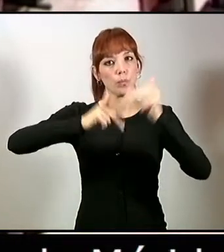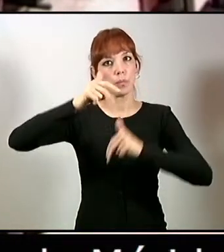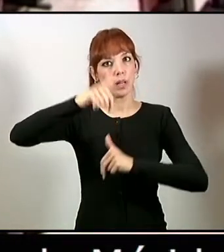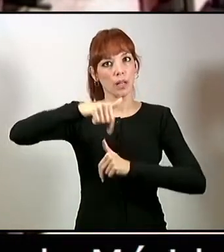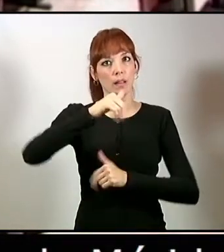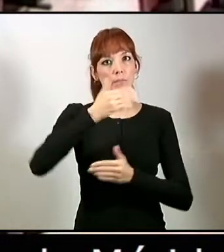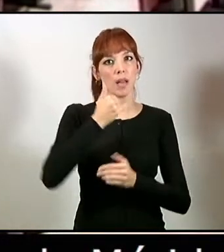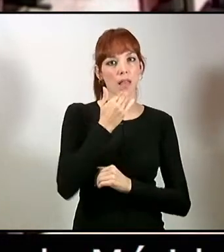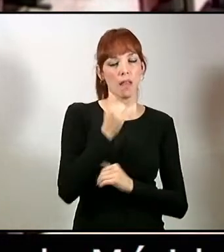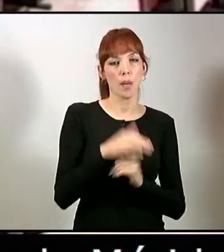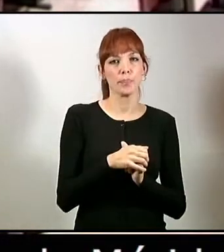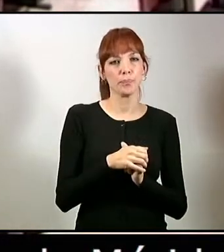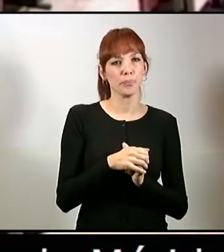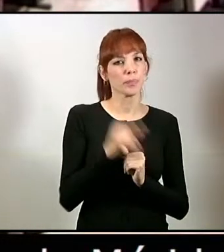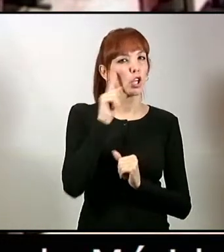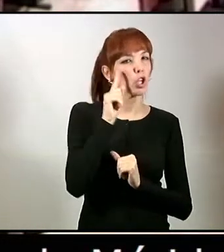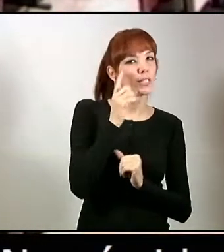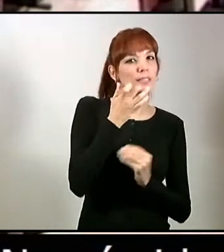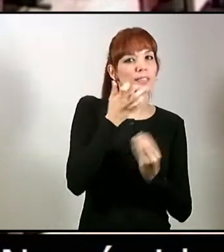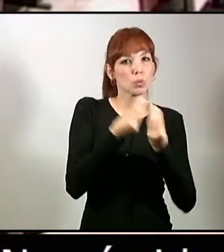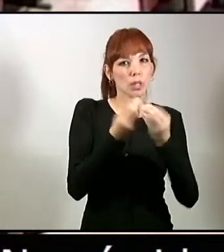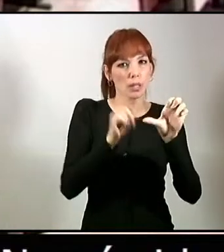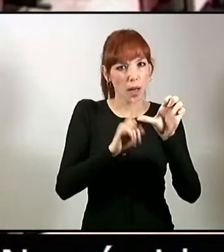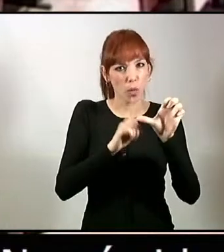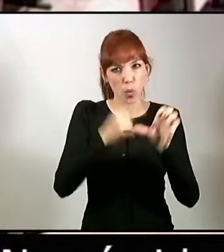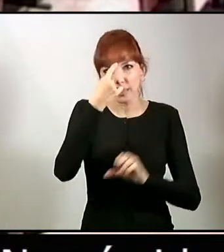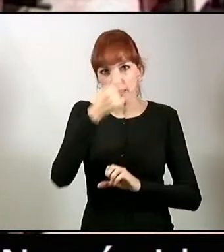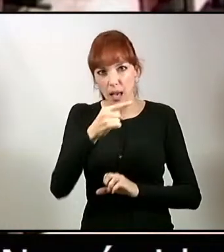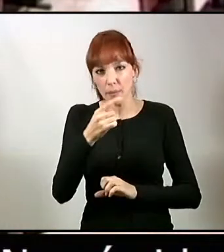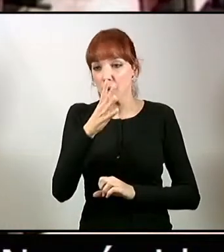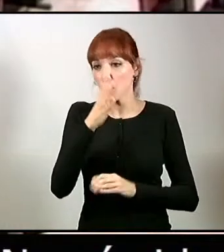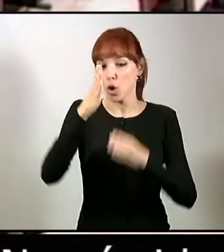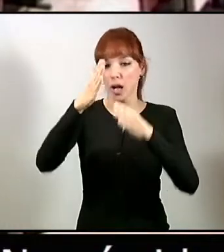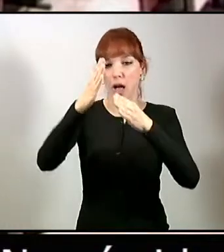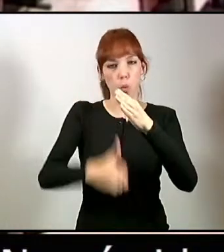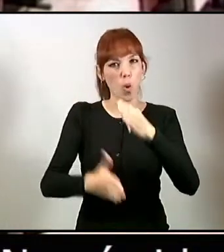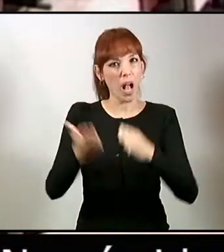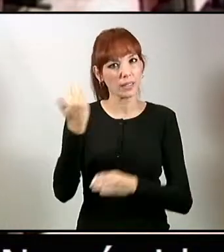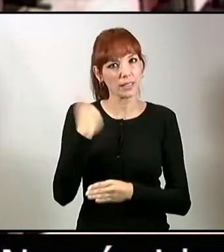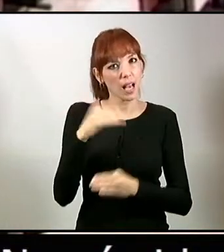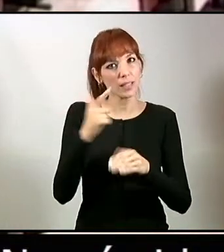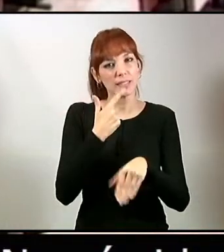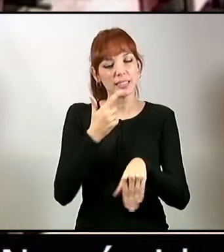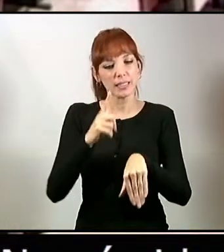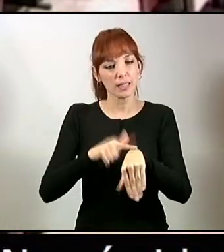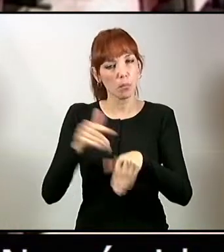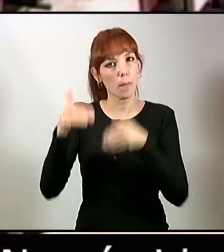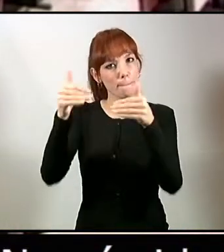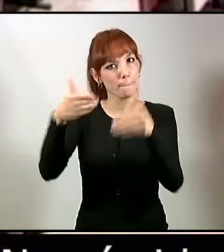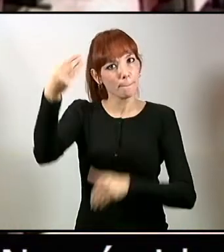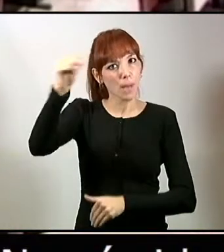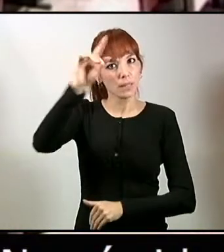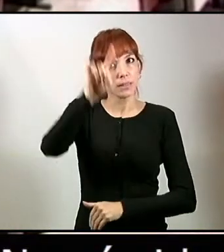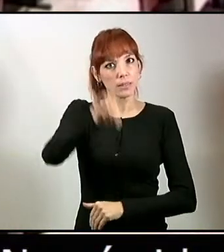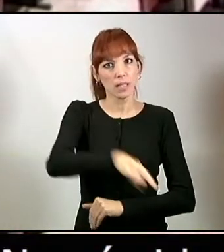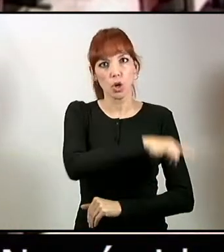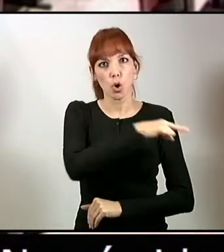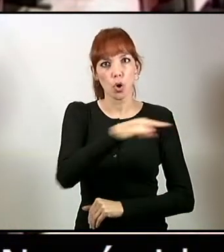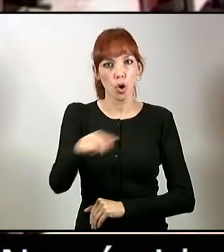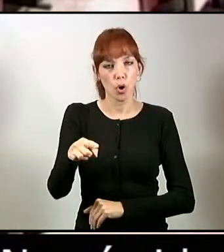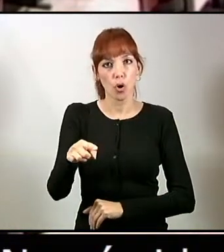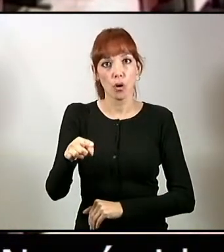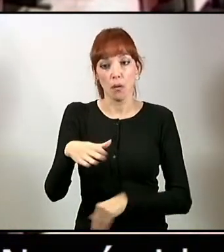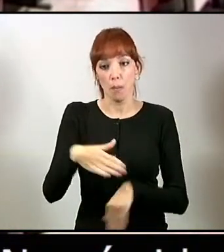ha prorrogado ya esa vía. Creo que este mes le caducaba la vía que se le concedió, esa diapositiva. No sé si se le ha